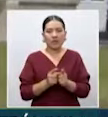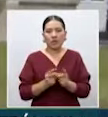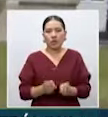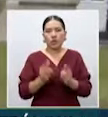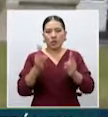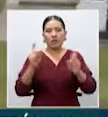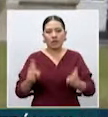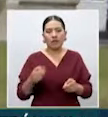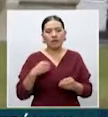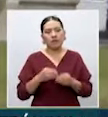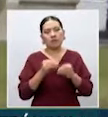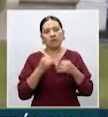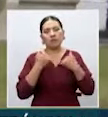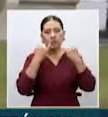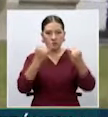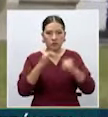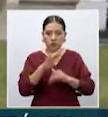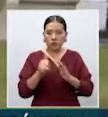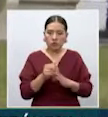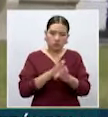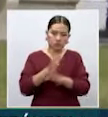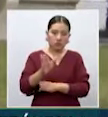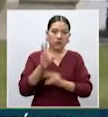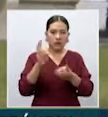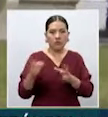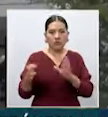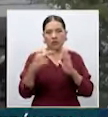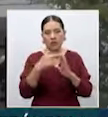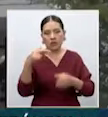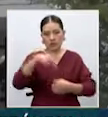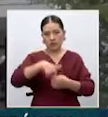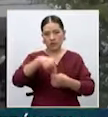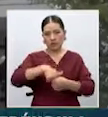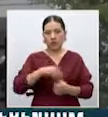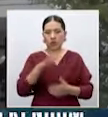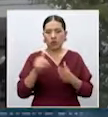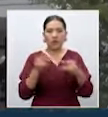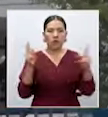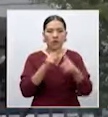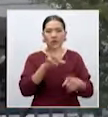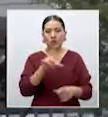los plazos establecidos para dar curso al referéndum, es decir, hasta el 31 de agosto.